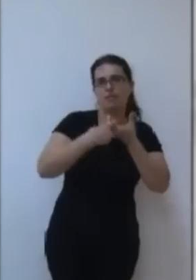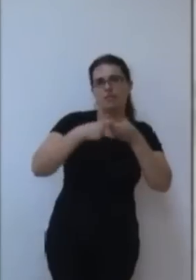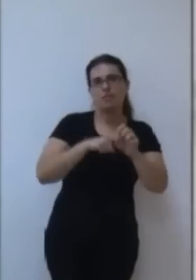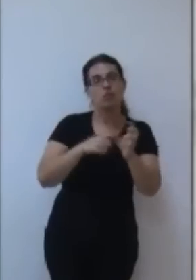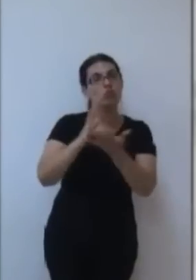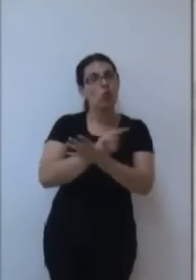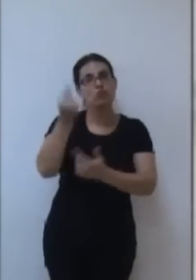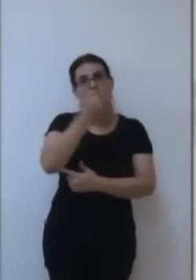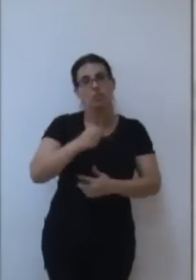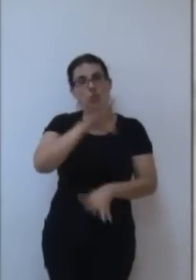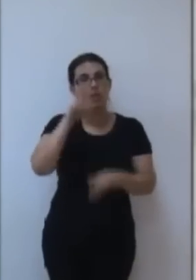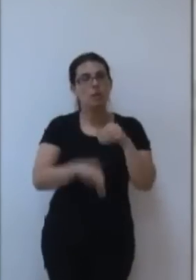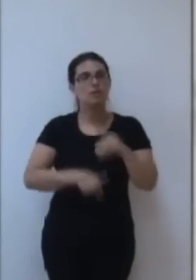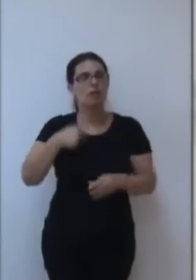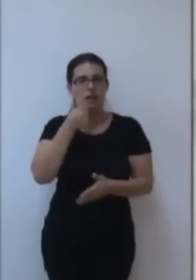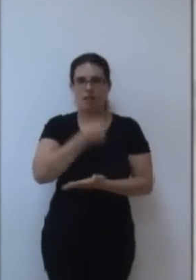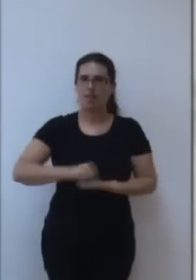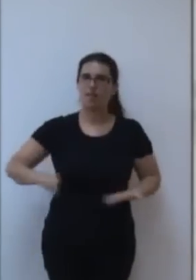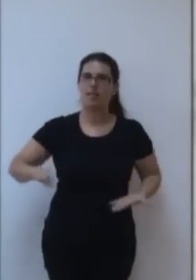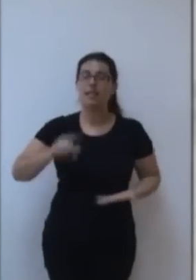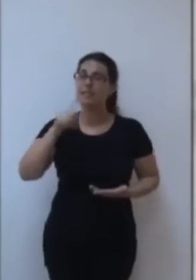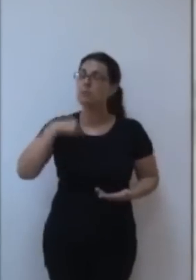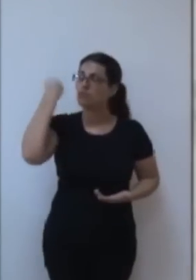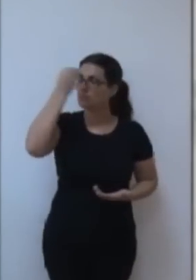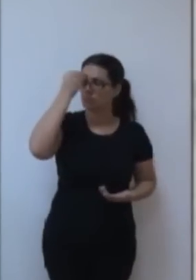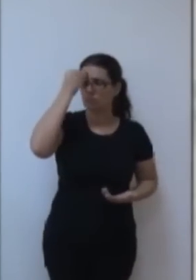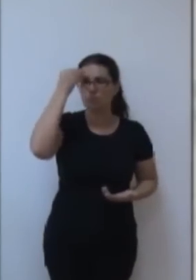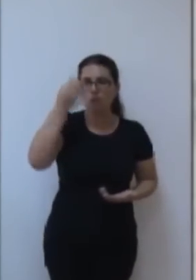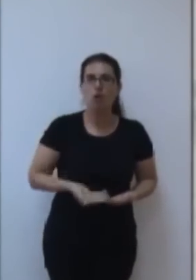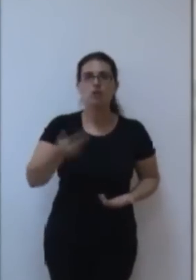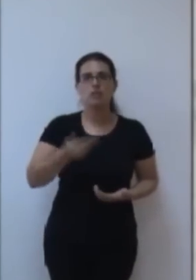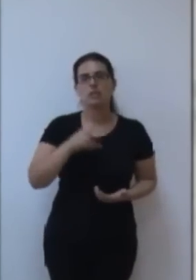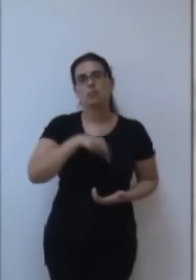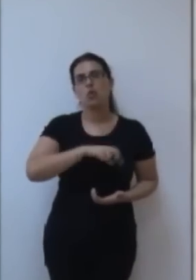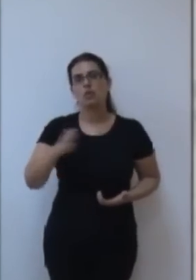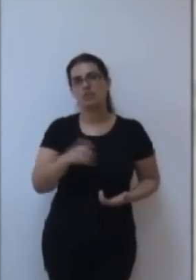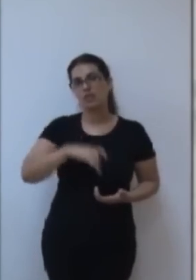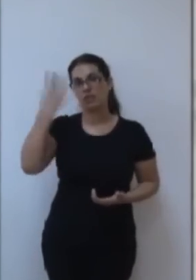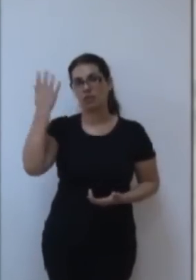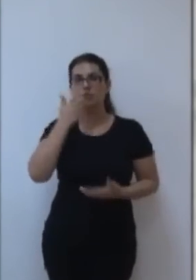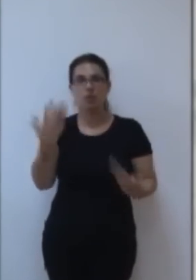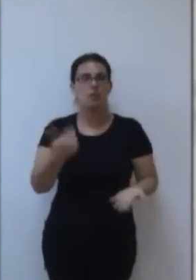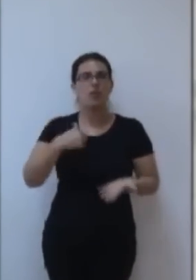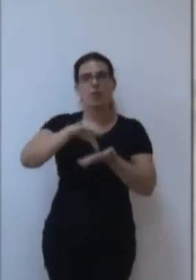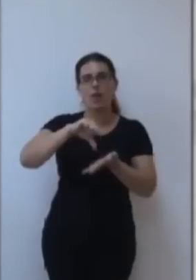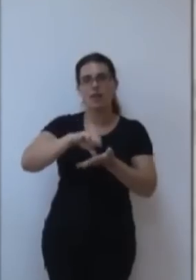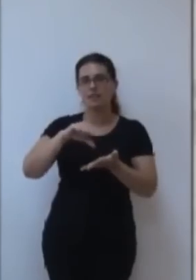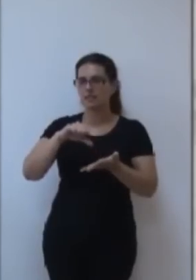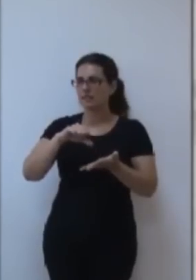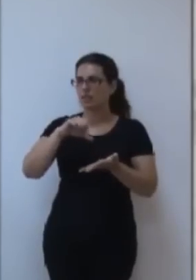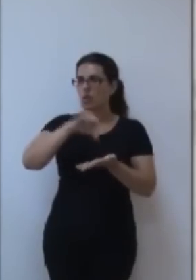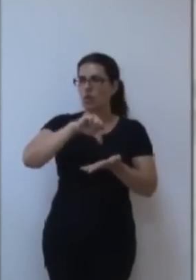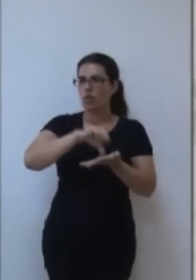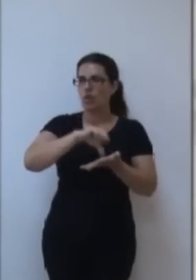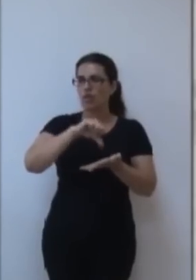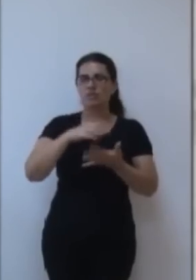universal que sean tenidos en cuenta. Y creo que es importante también tener en cuenta otro tipo de iniciativas como ciudades saludables, o en